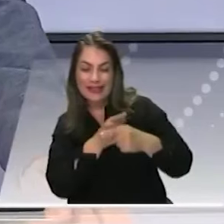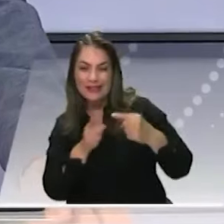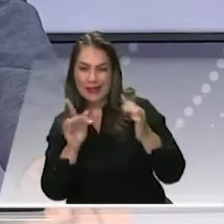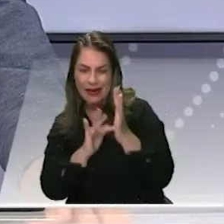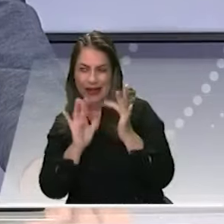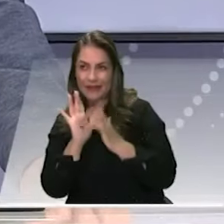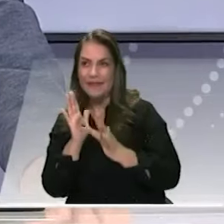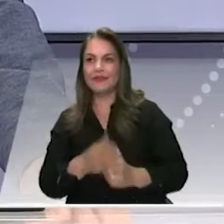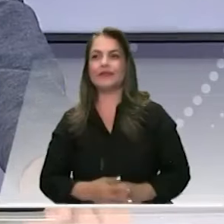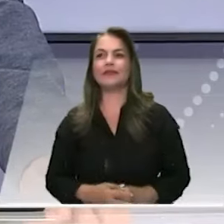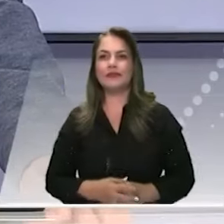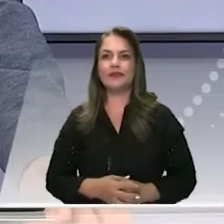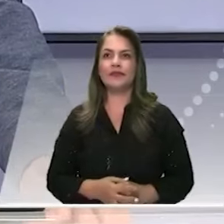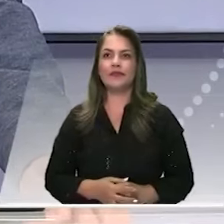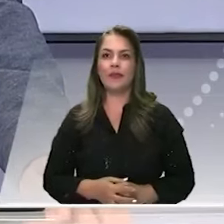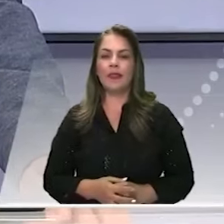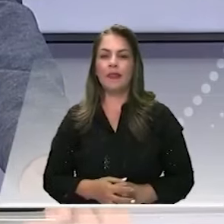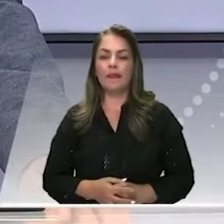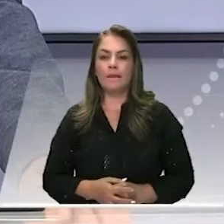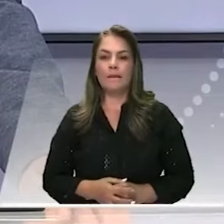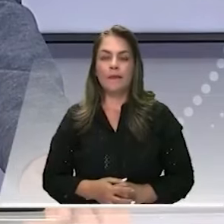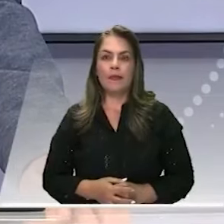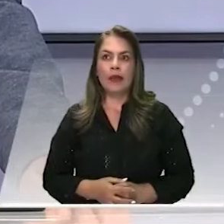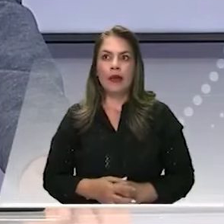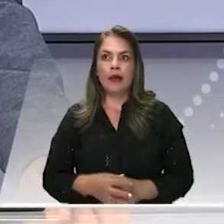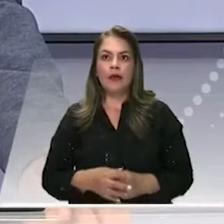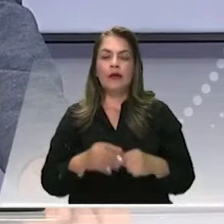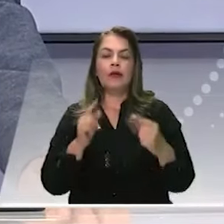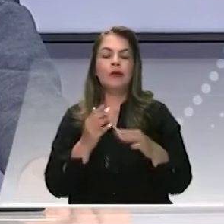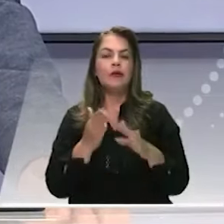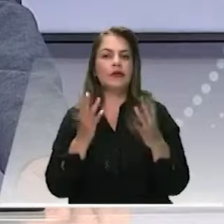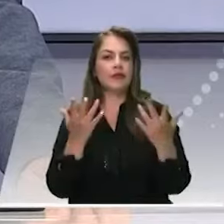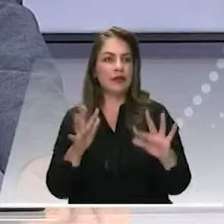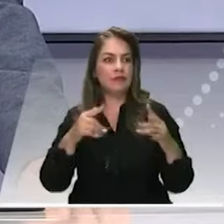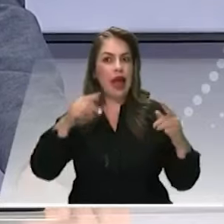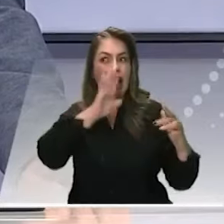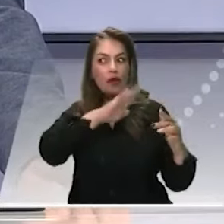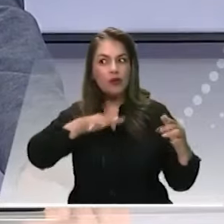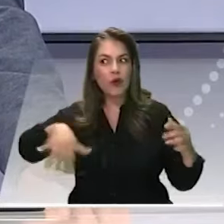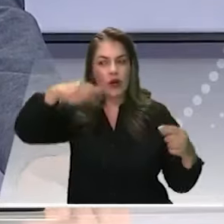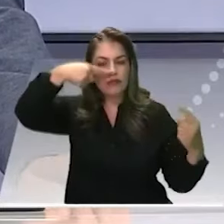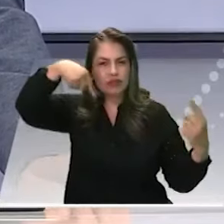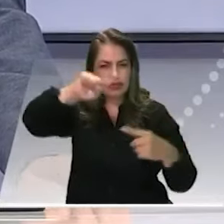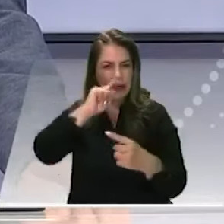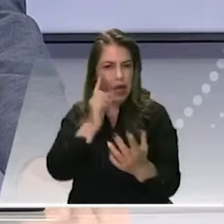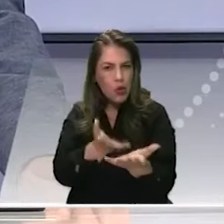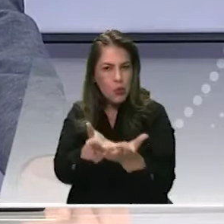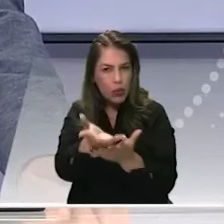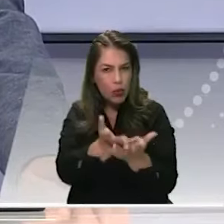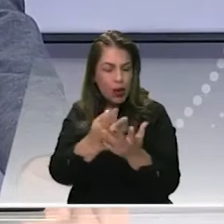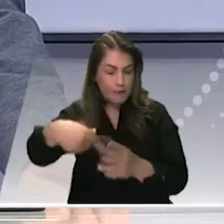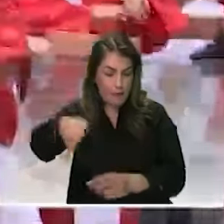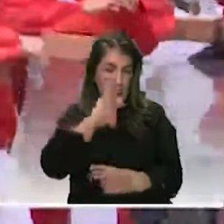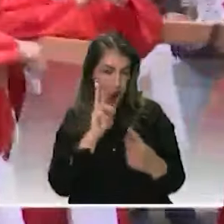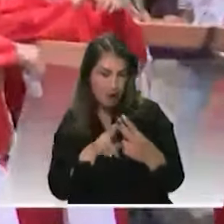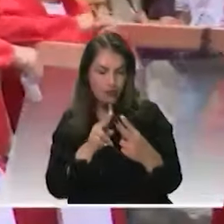Y ante el fortalecimiento de Antioquia como destino turístico hay algunas recomendaciones es pertinente que ustedes Los viajeros las